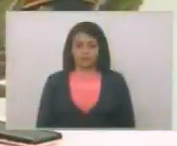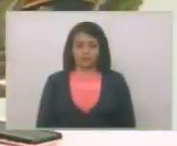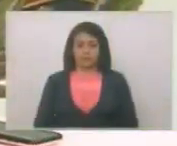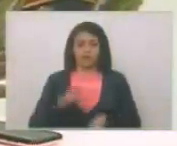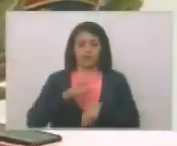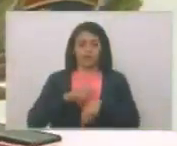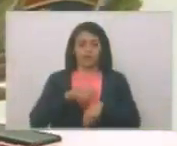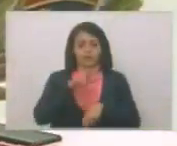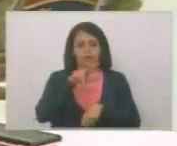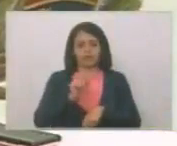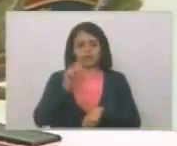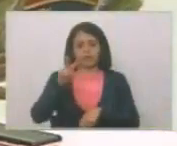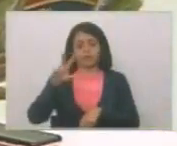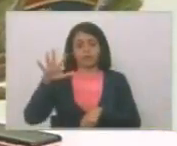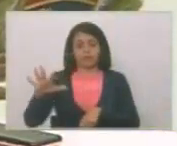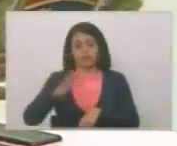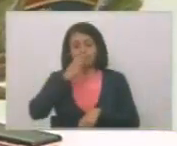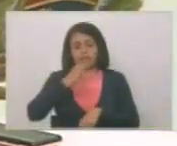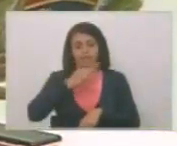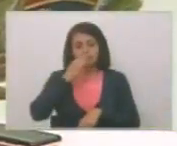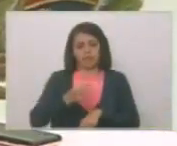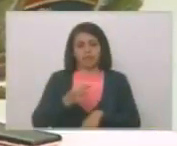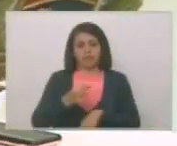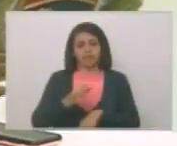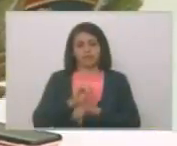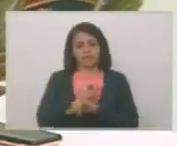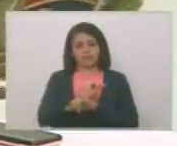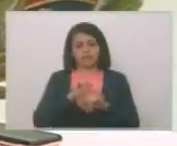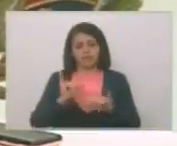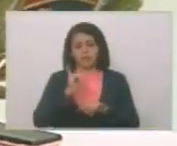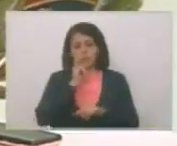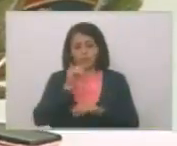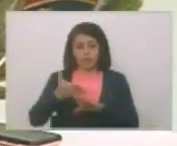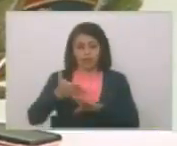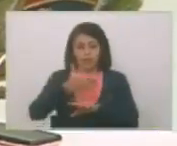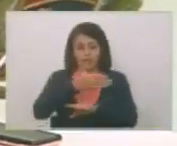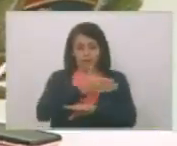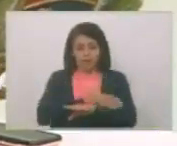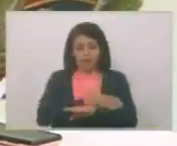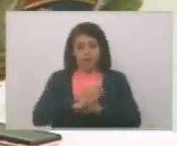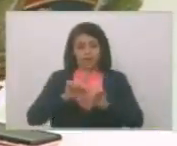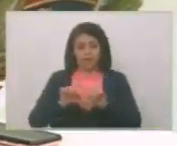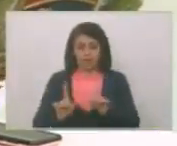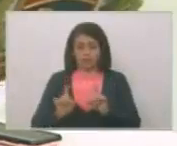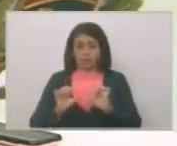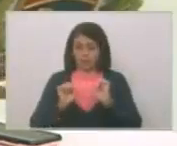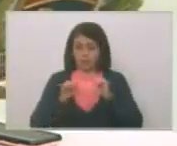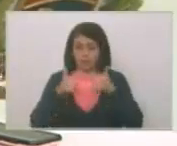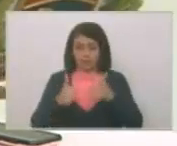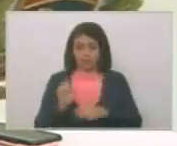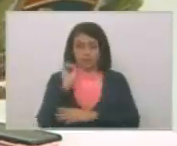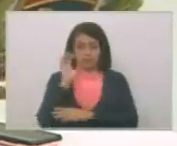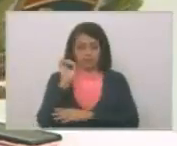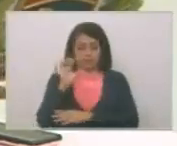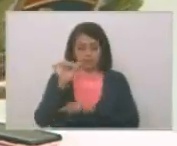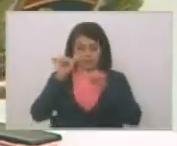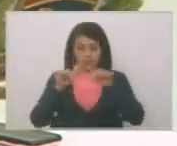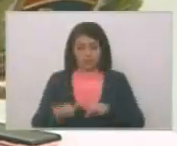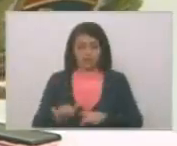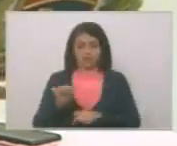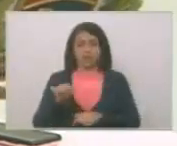cuando son las 3 y 25 de la tarde, despedimos esta antesala previa a lo que será esta sesión